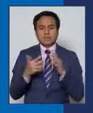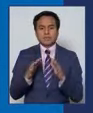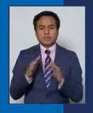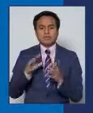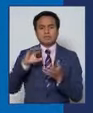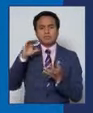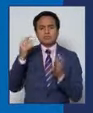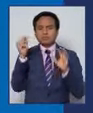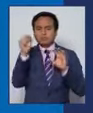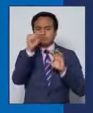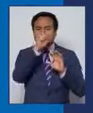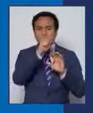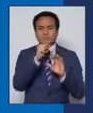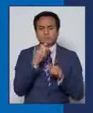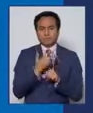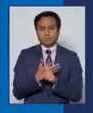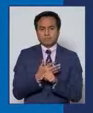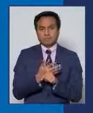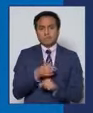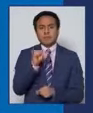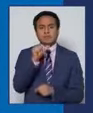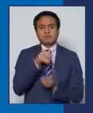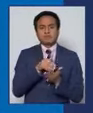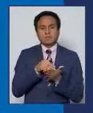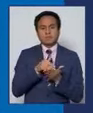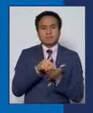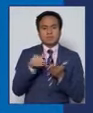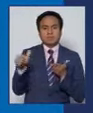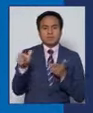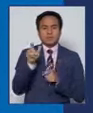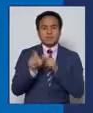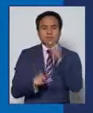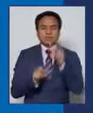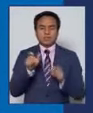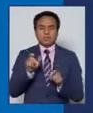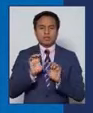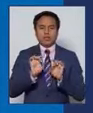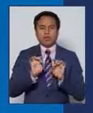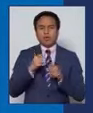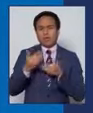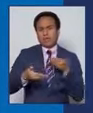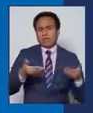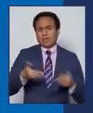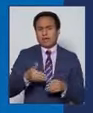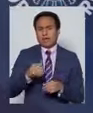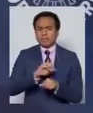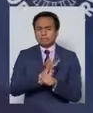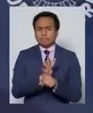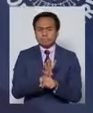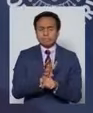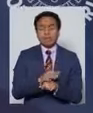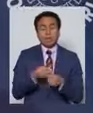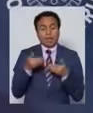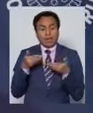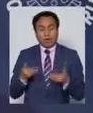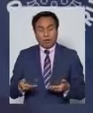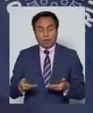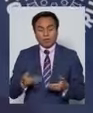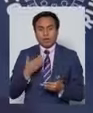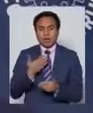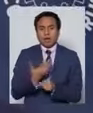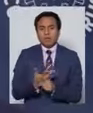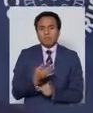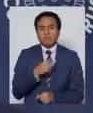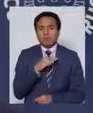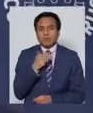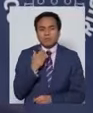nivel del mundo se han registrado más de 6 millones de personas contagiadas, de las cuales al día de hoy han